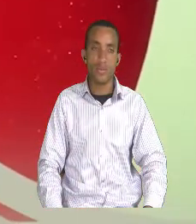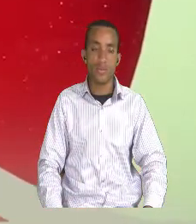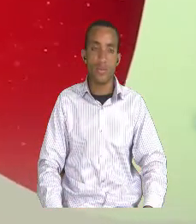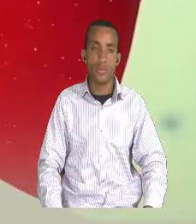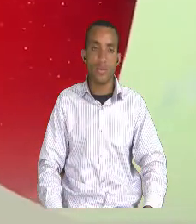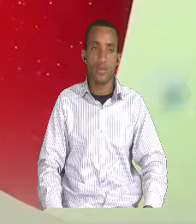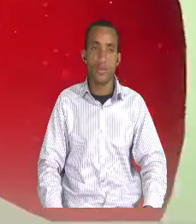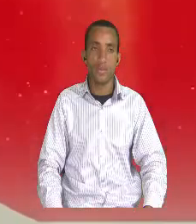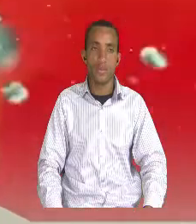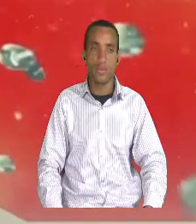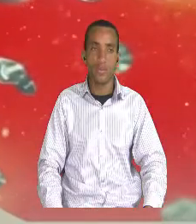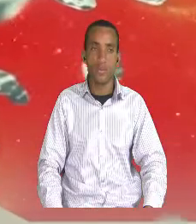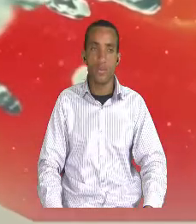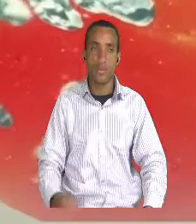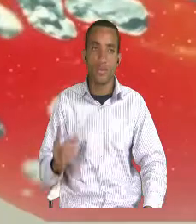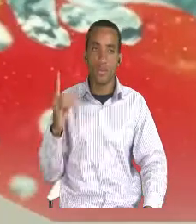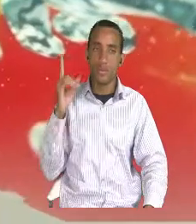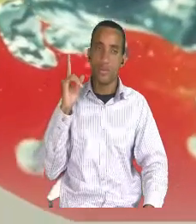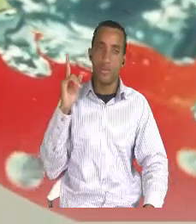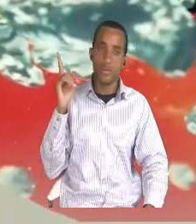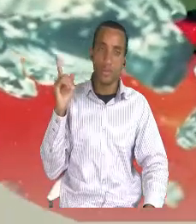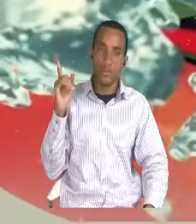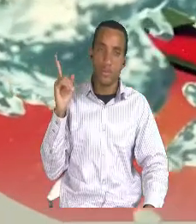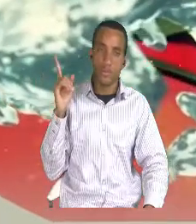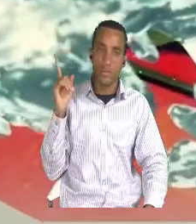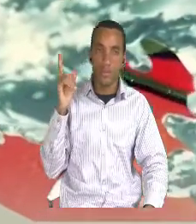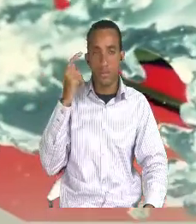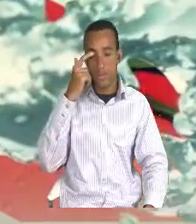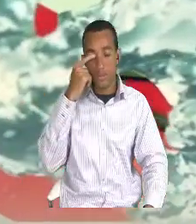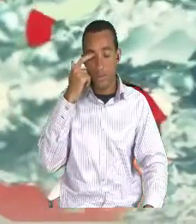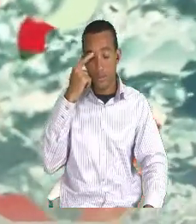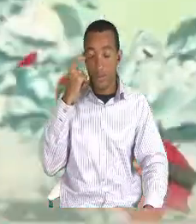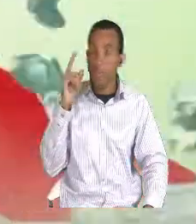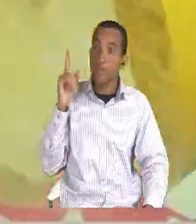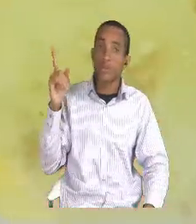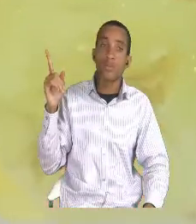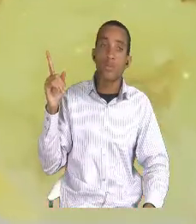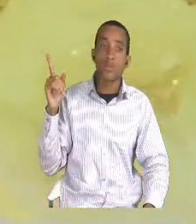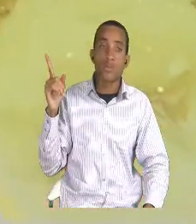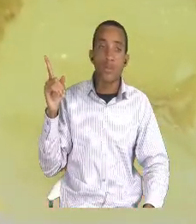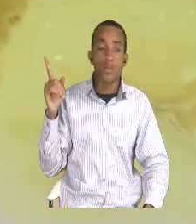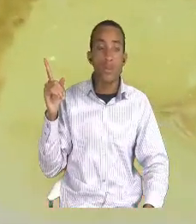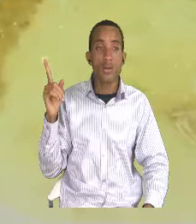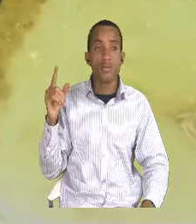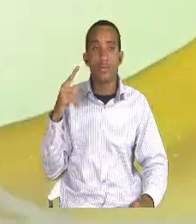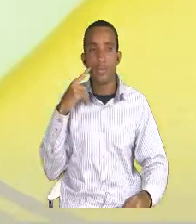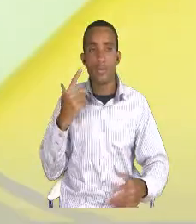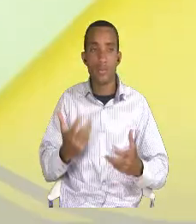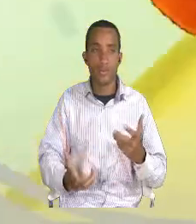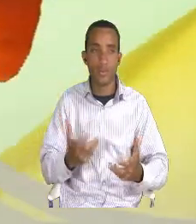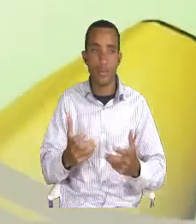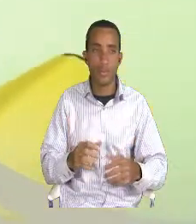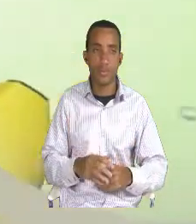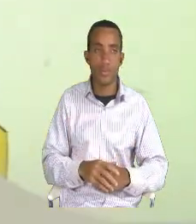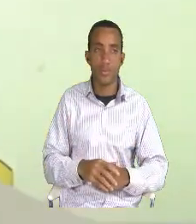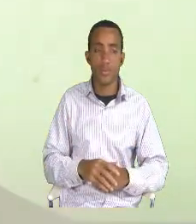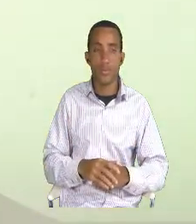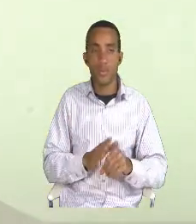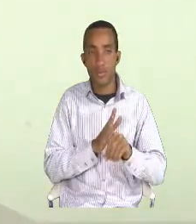Medallón de res albardado en tocineta sobre linguini en salsa pomodoro. Ingredientes: 2 medallones de